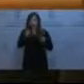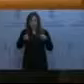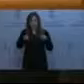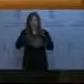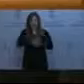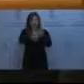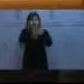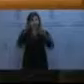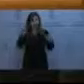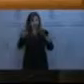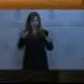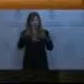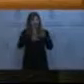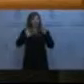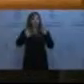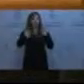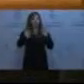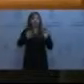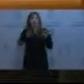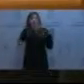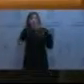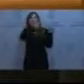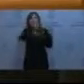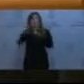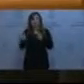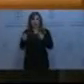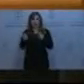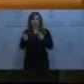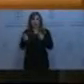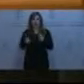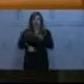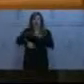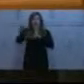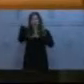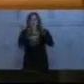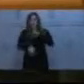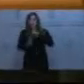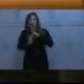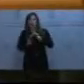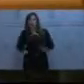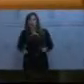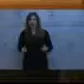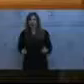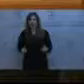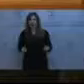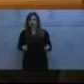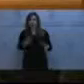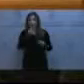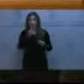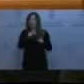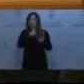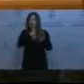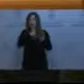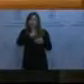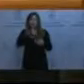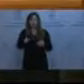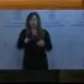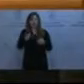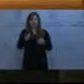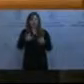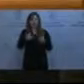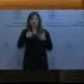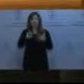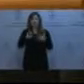clara y específica en materia de limitación en los incrementos de gasto para costes de personal del resto del sector público asturiano.